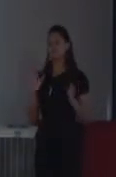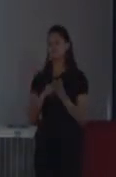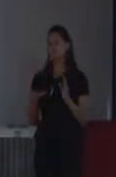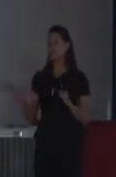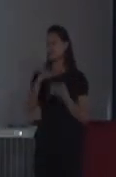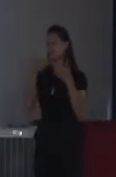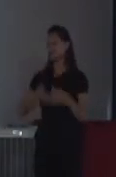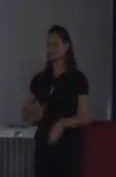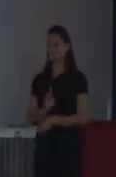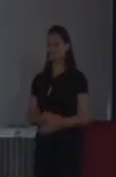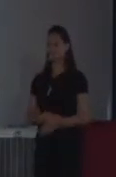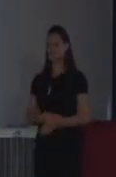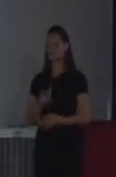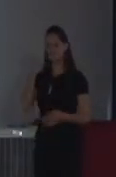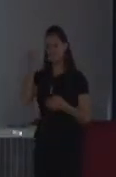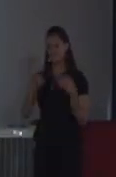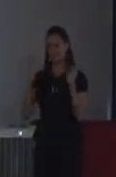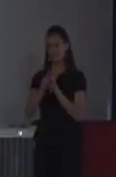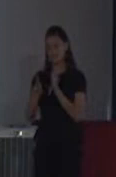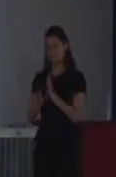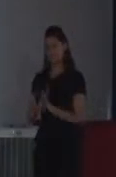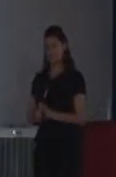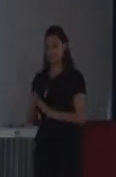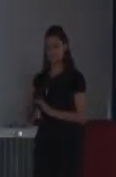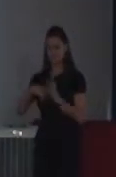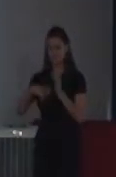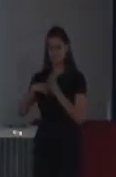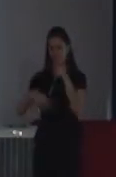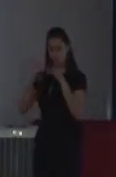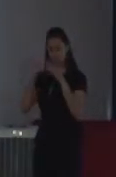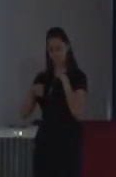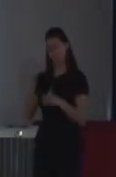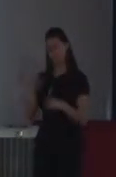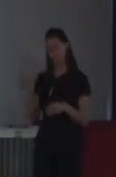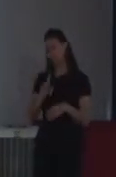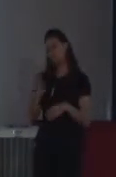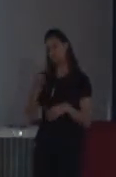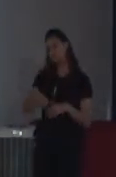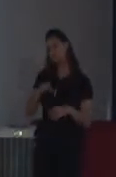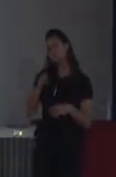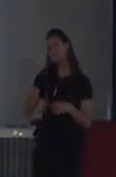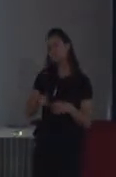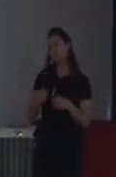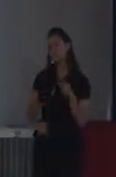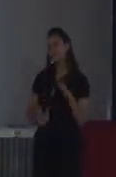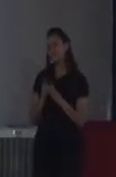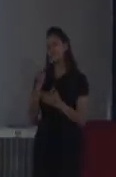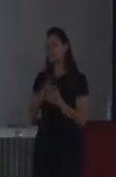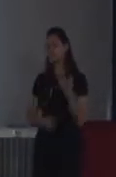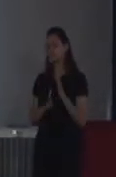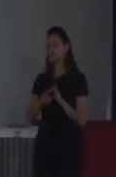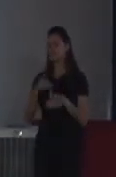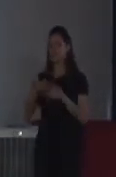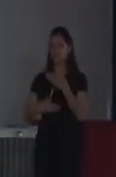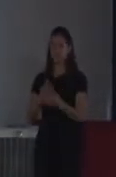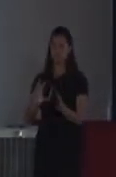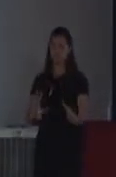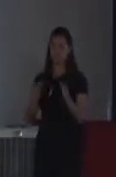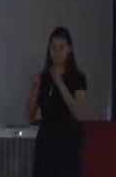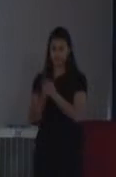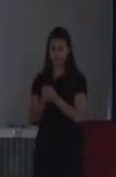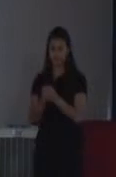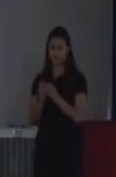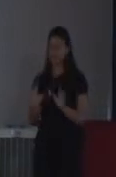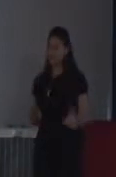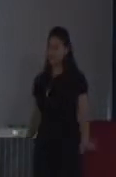etcétera. Pues no, imagínense la cantidad de leyes que nos tocaría leer, aprendernos, etcétera, etcétera. No, pues aquí lo que hay que generar efectivamente es un proceso de